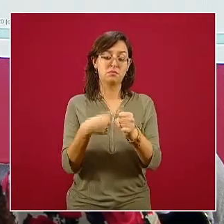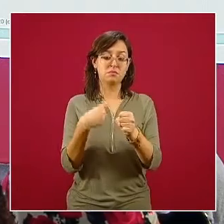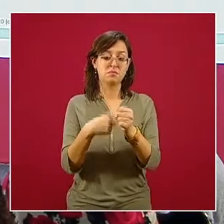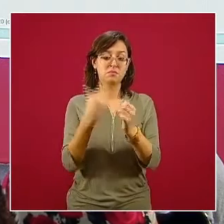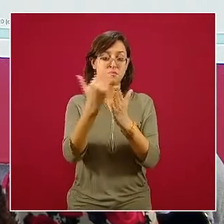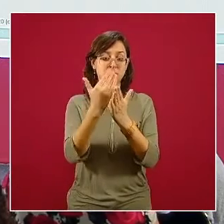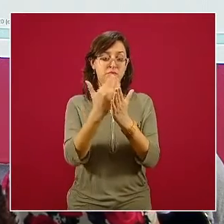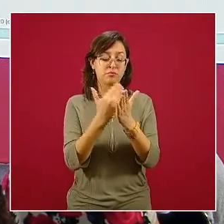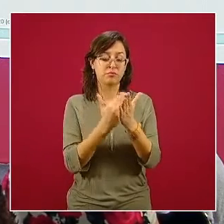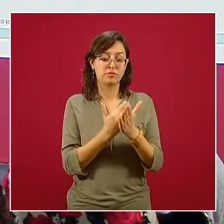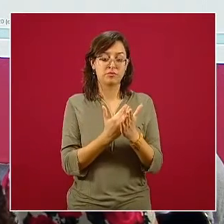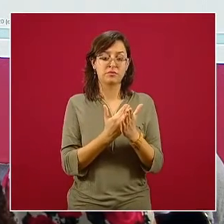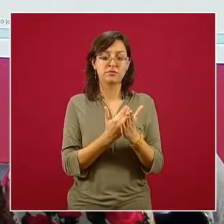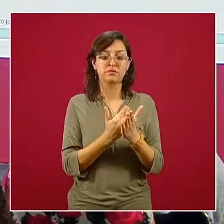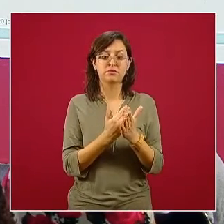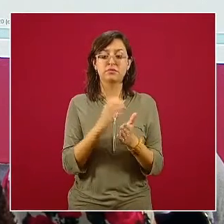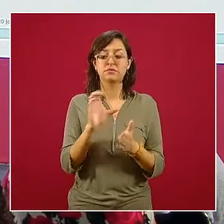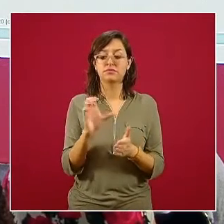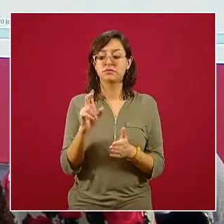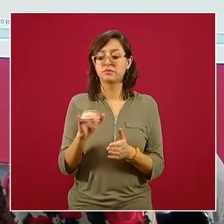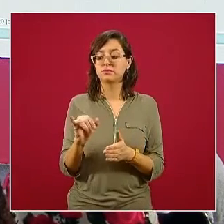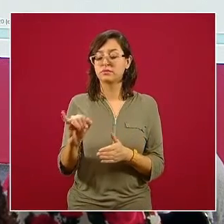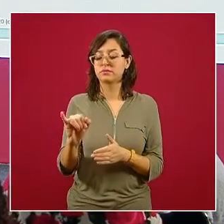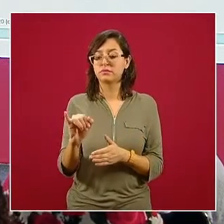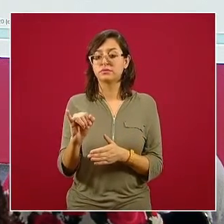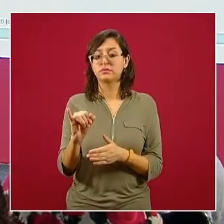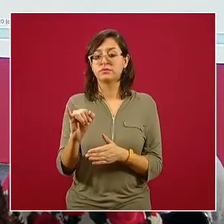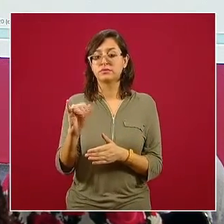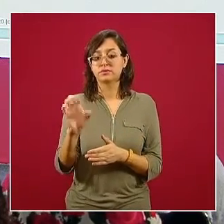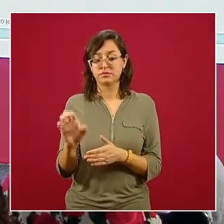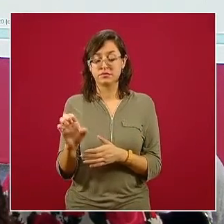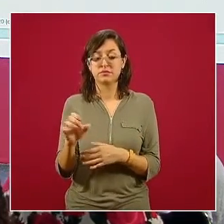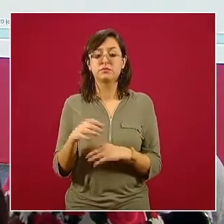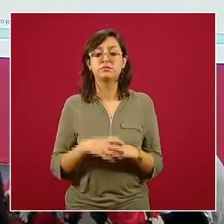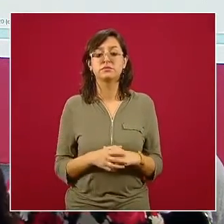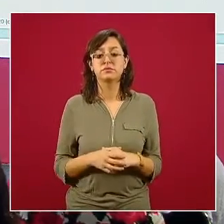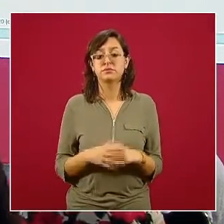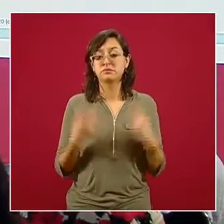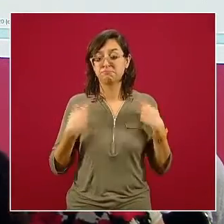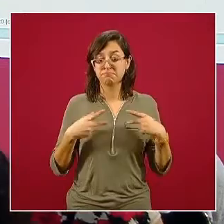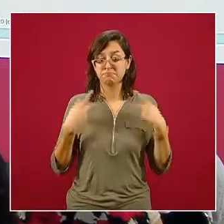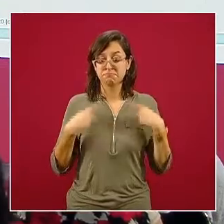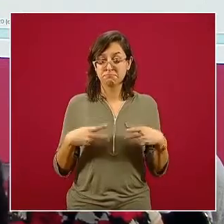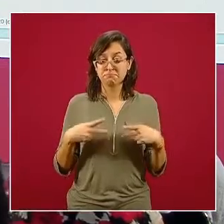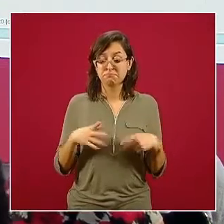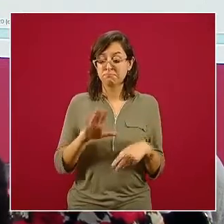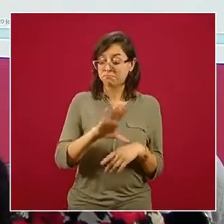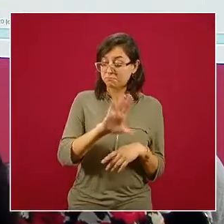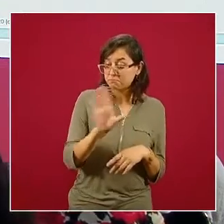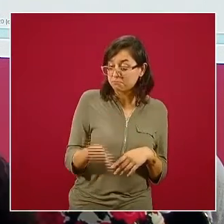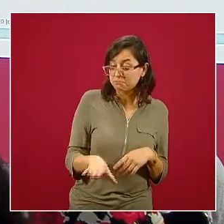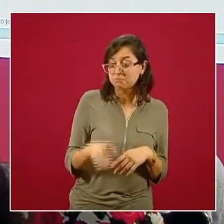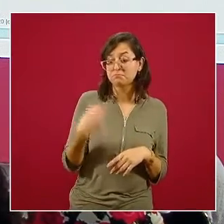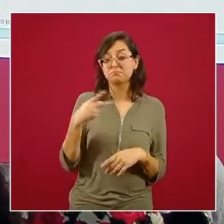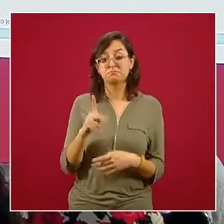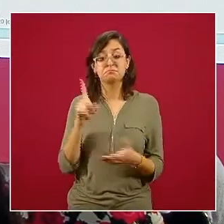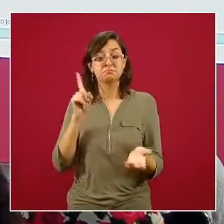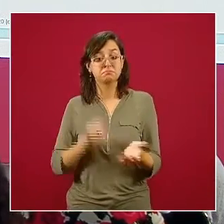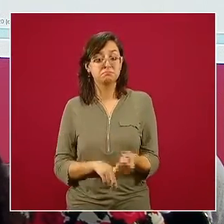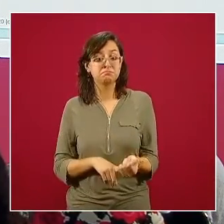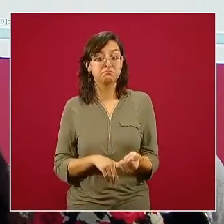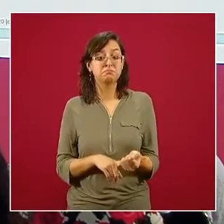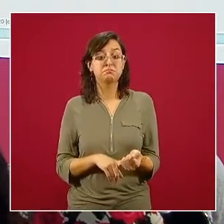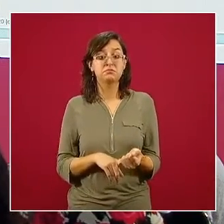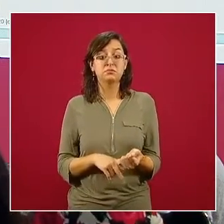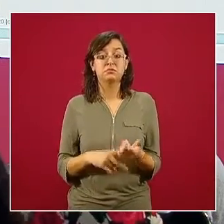Enfermedades. De modo que los certificados de defunción de personas fallecidas con distintos síndromes que podríamos decir